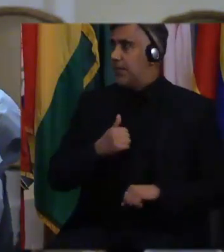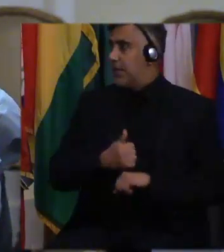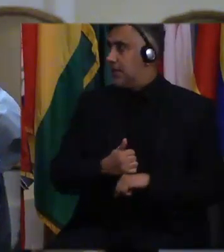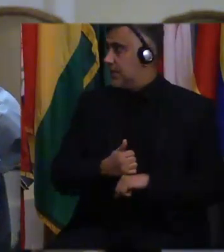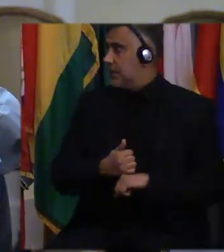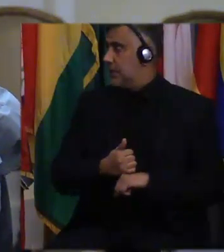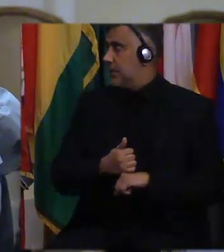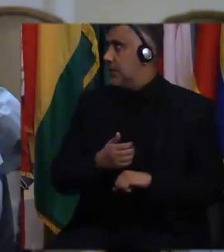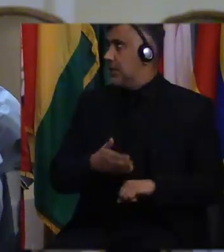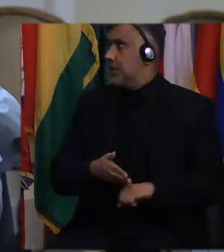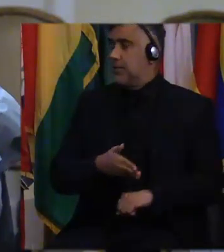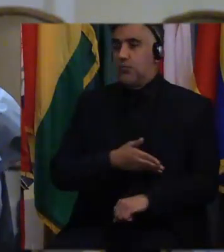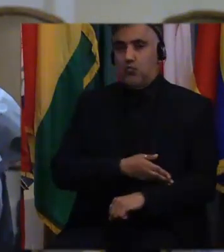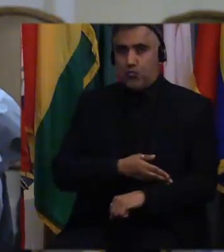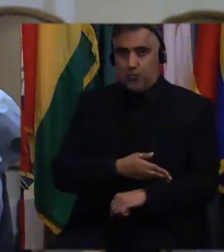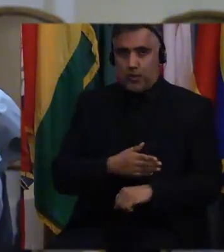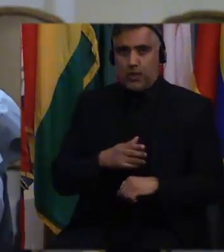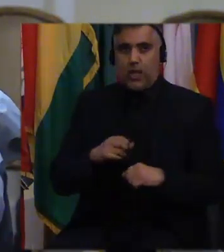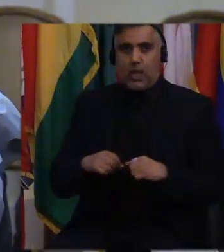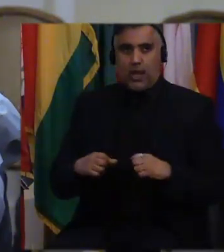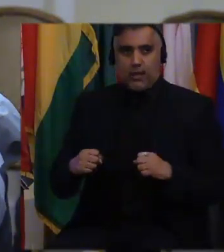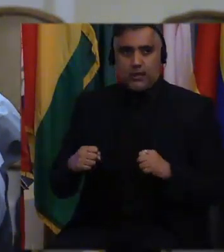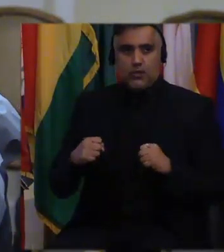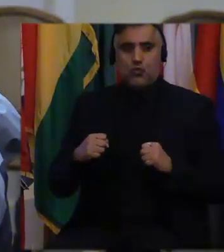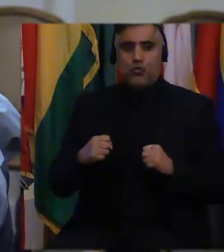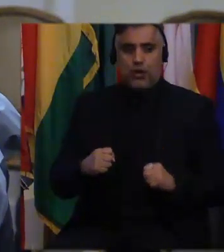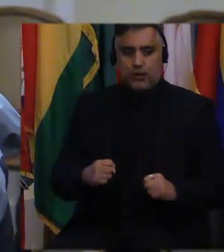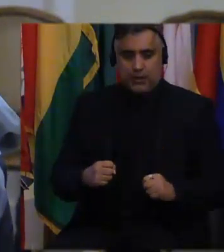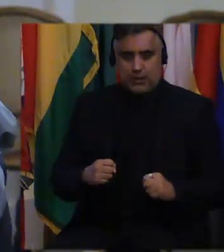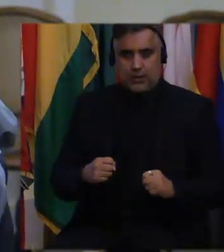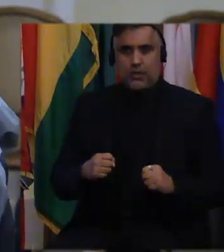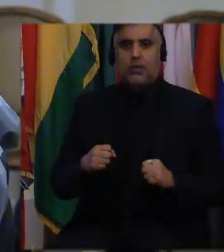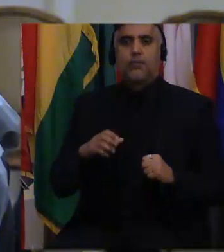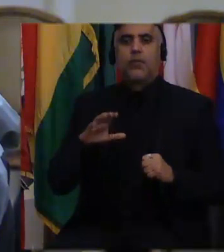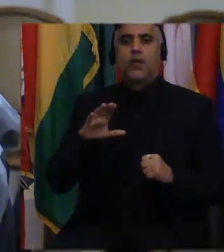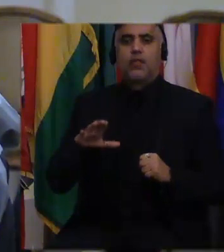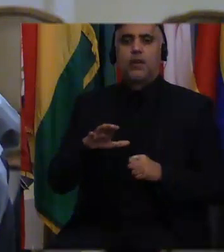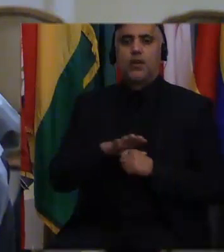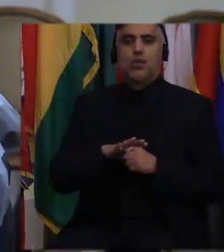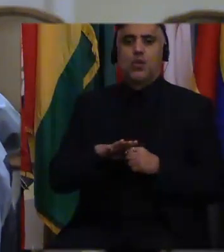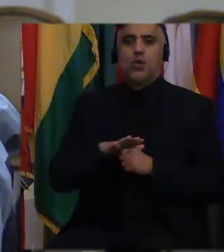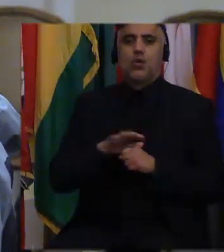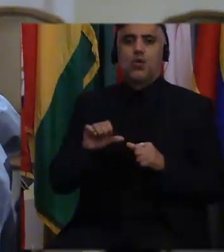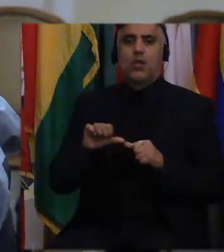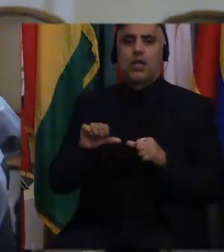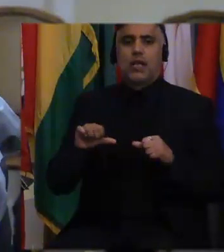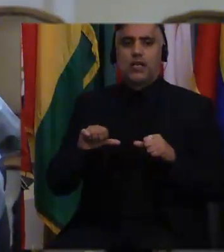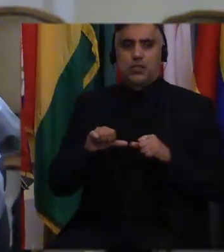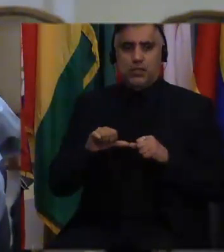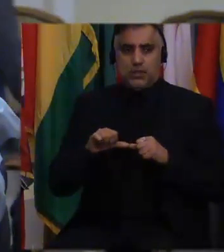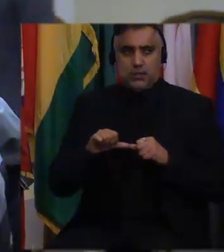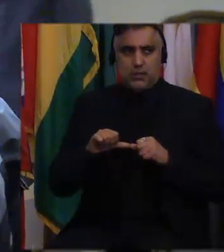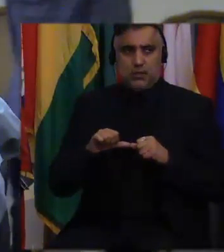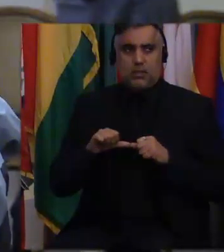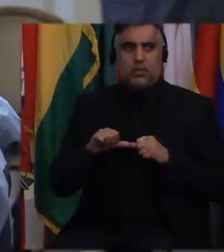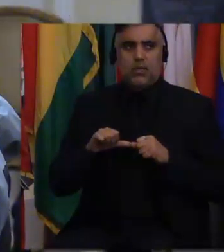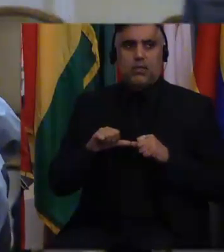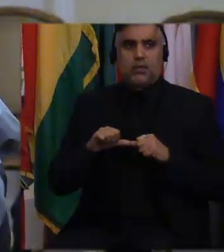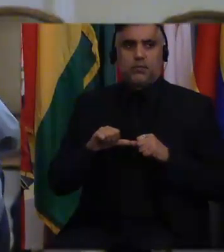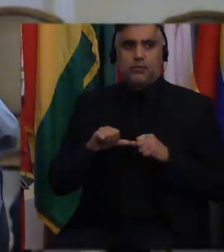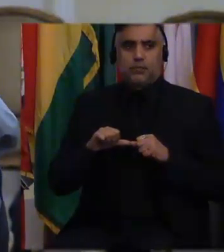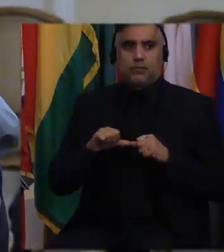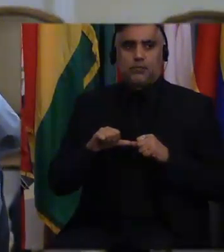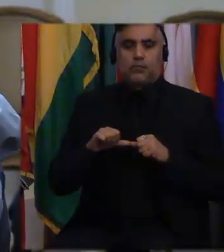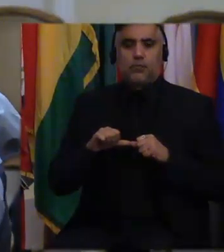y fortalecimiento de sus agencias locales de administración de justicia y seguridad